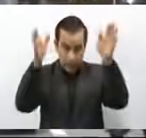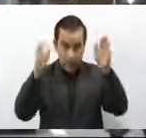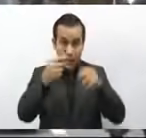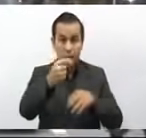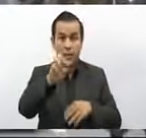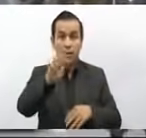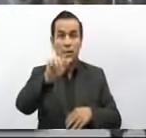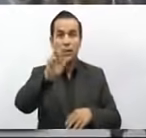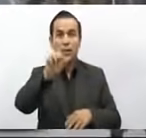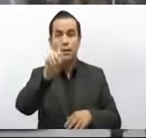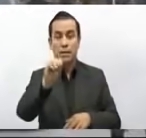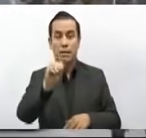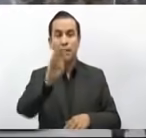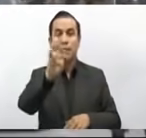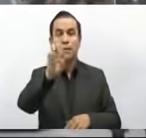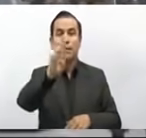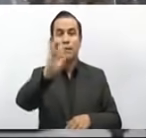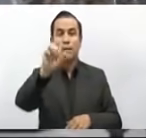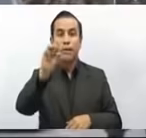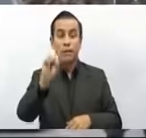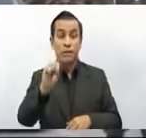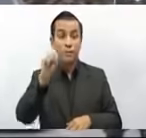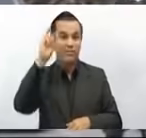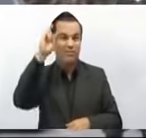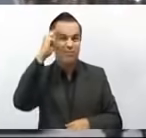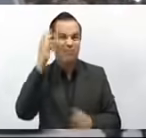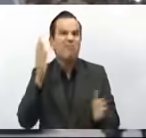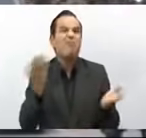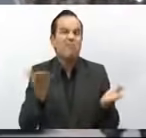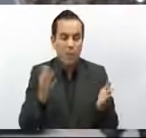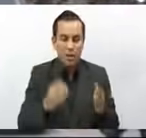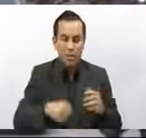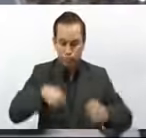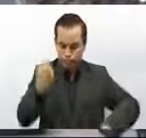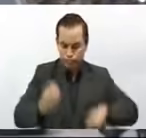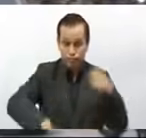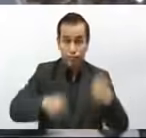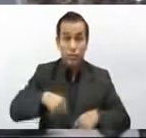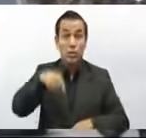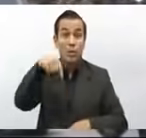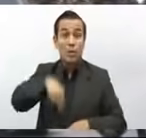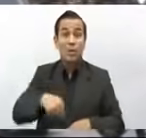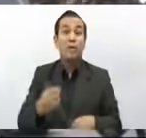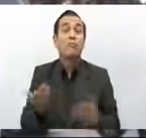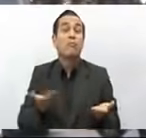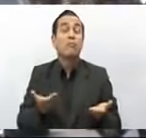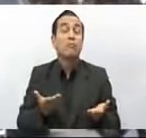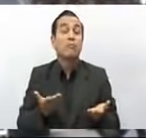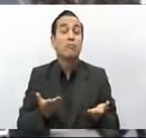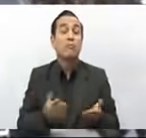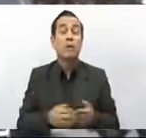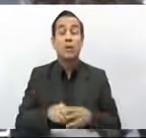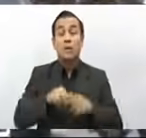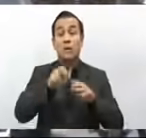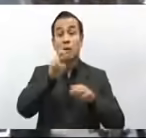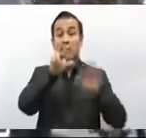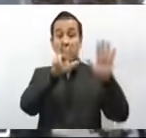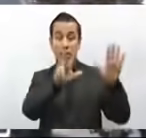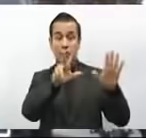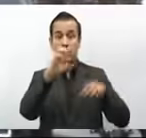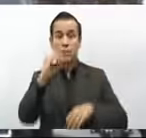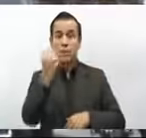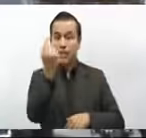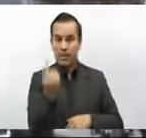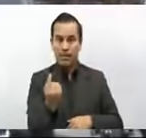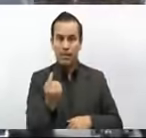Barrios. Esta extraordinaria y centenaria banda de guerra, que actualmente está compuesta por 80 integrantes,